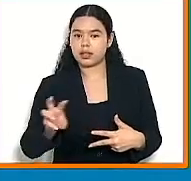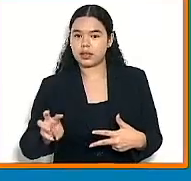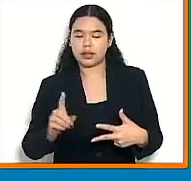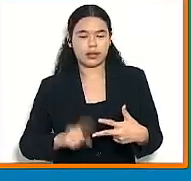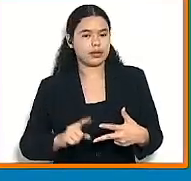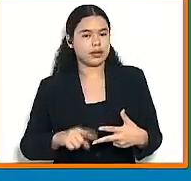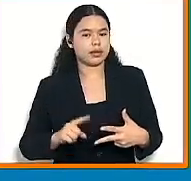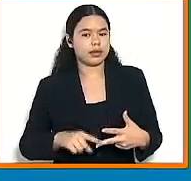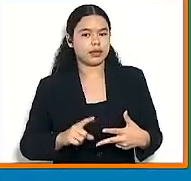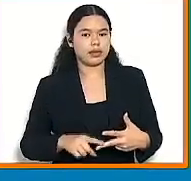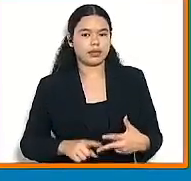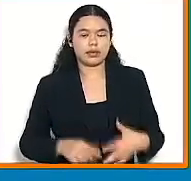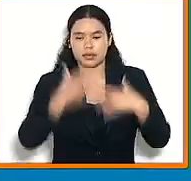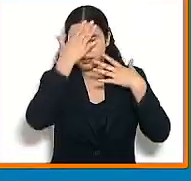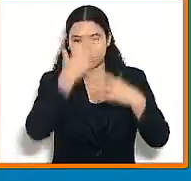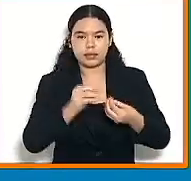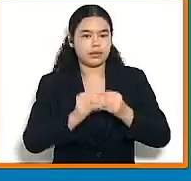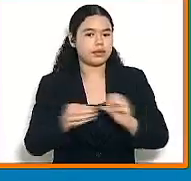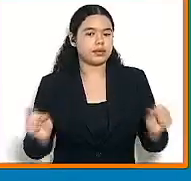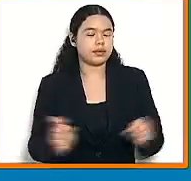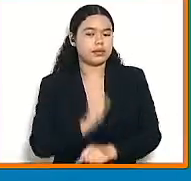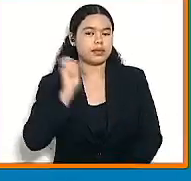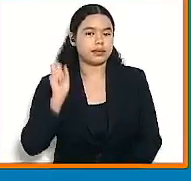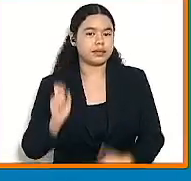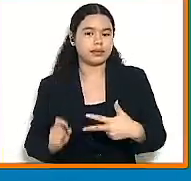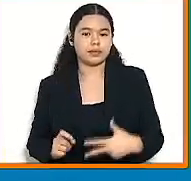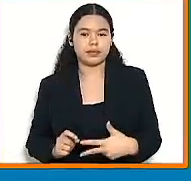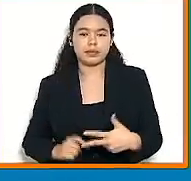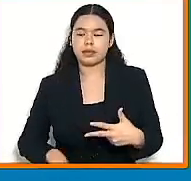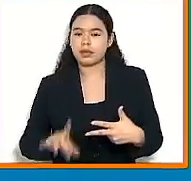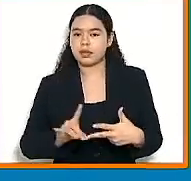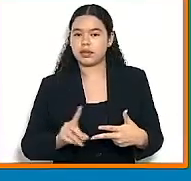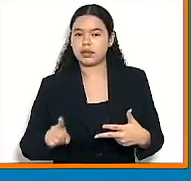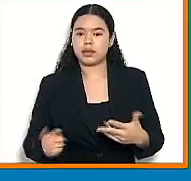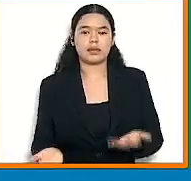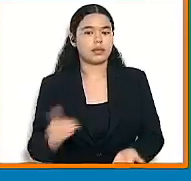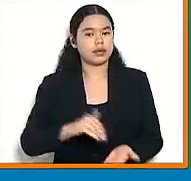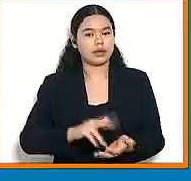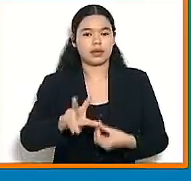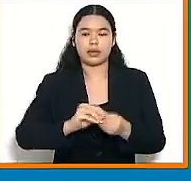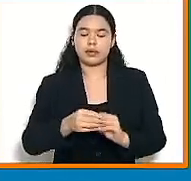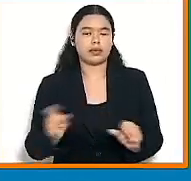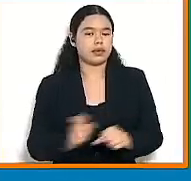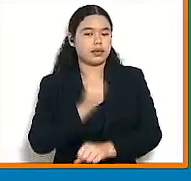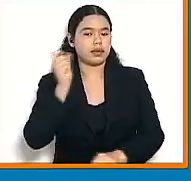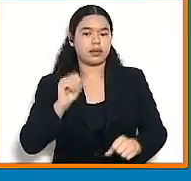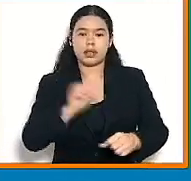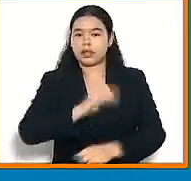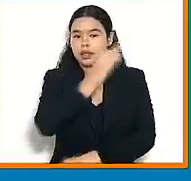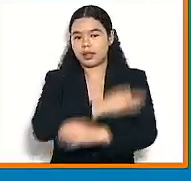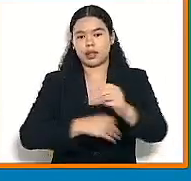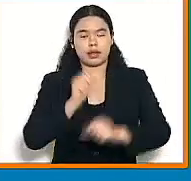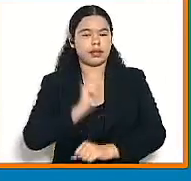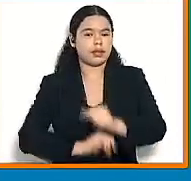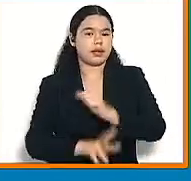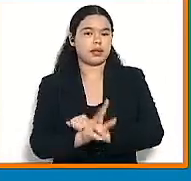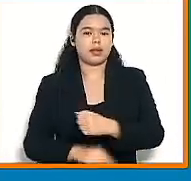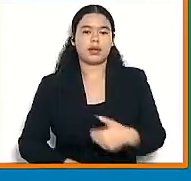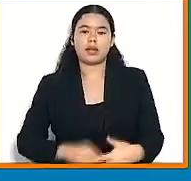36. Tercer y último número ganador, 81. Los tres números ganadores para esta tarde en Pega 3